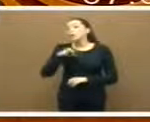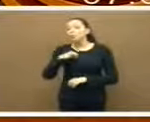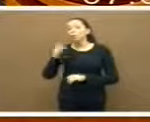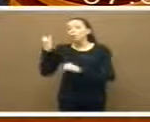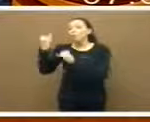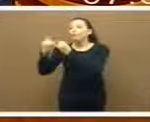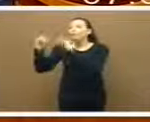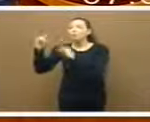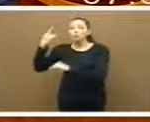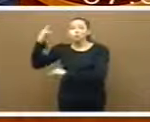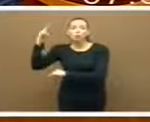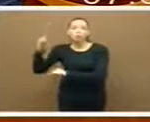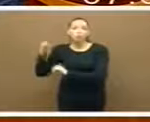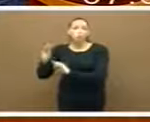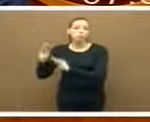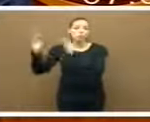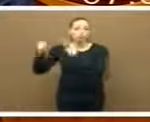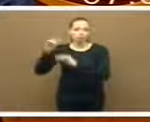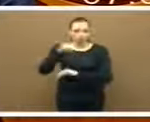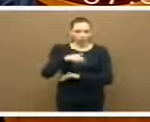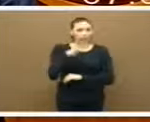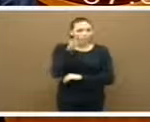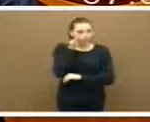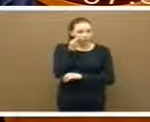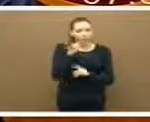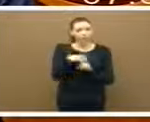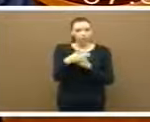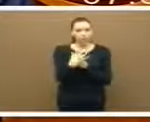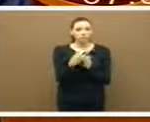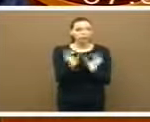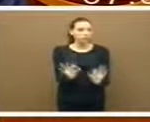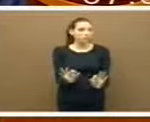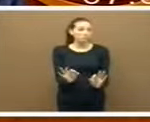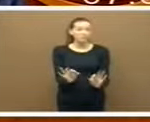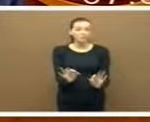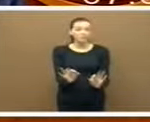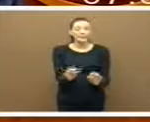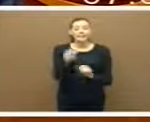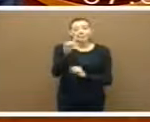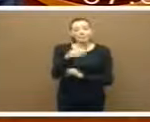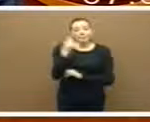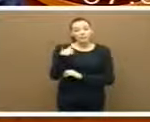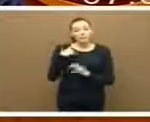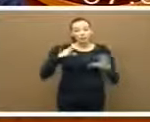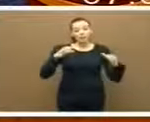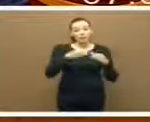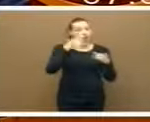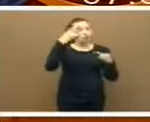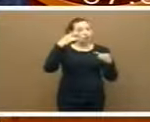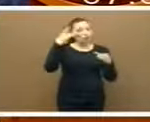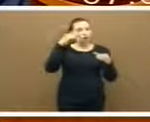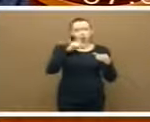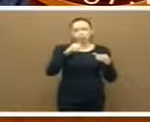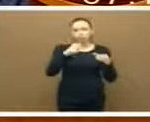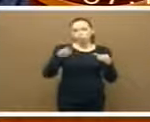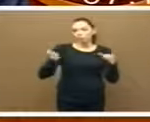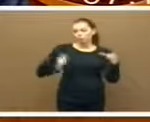festejo taurino popular. Esa es la realidad. Estamos hablando de que en este tipo de actividad intervienen muchísimos